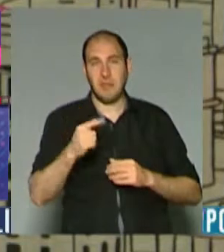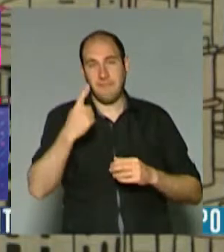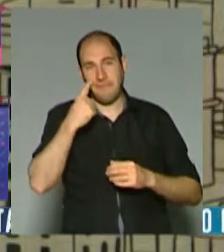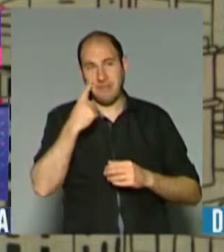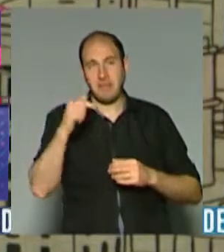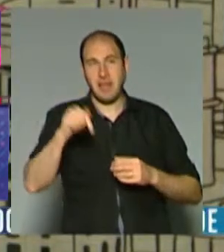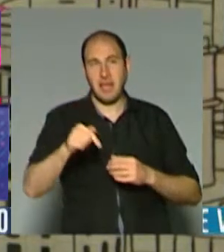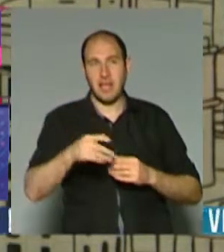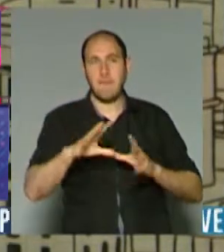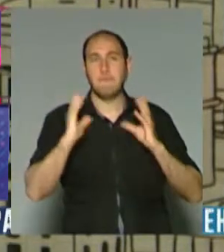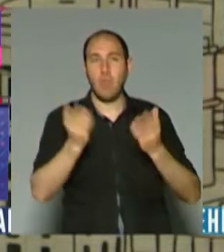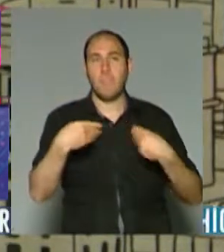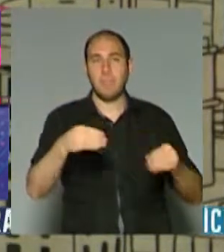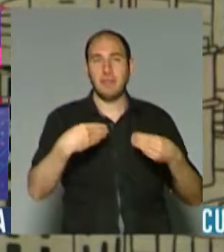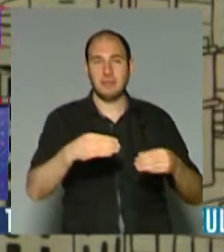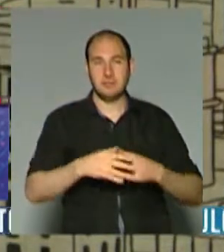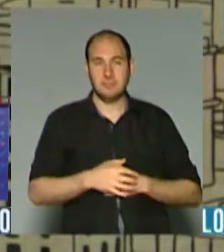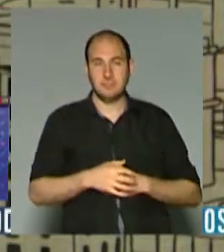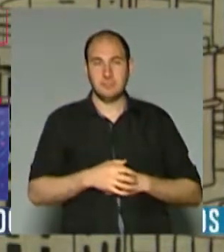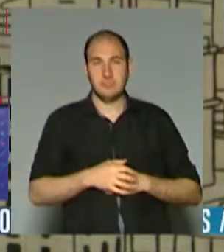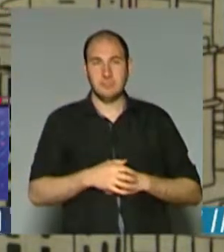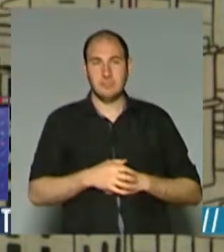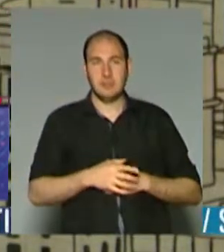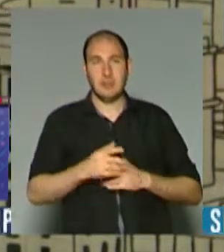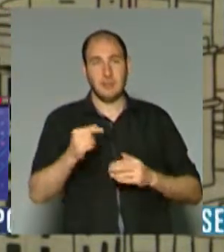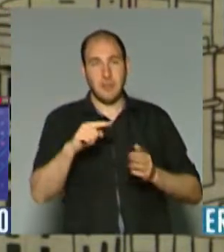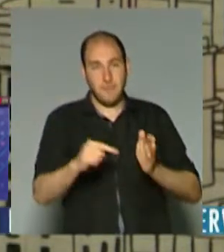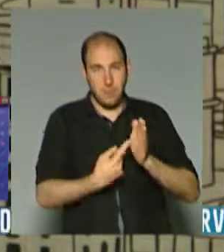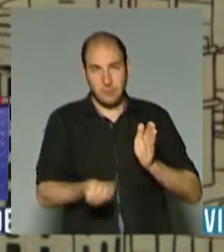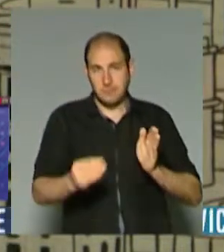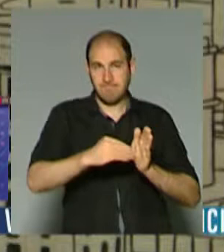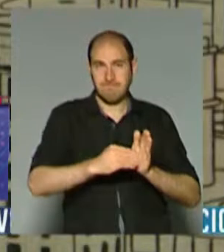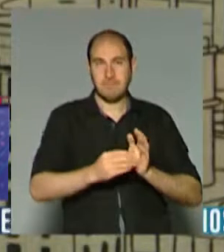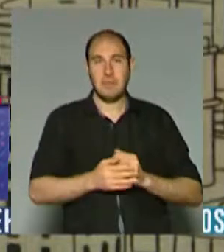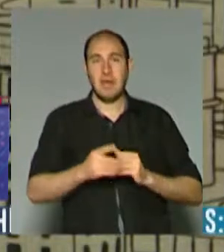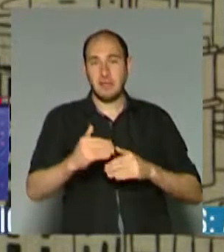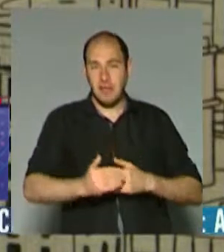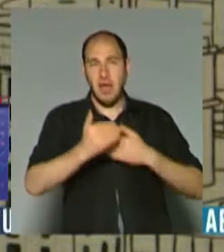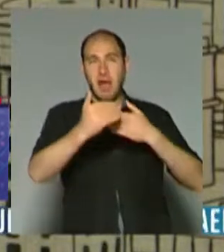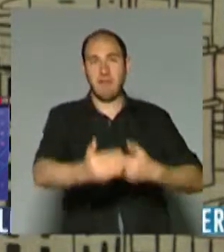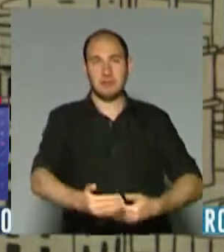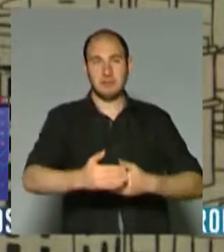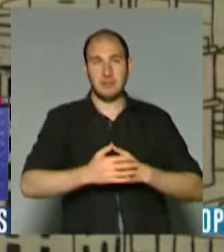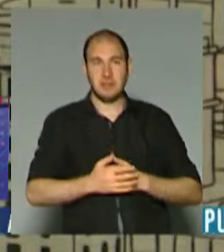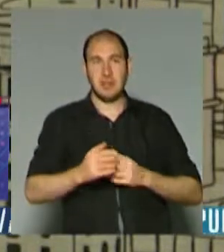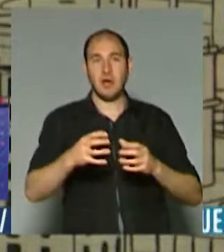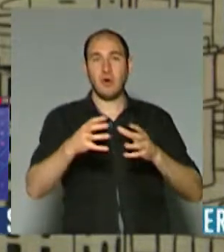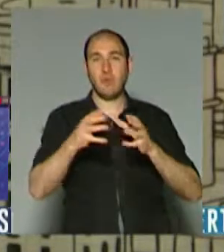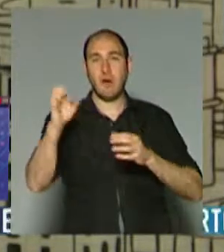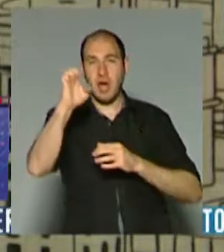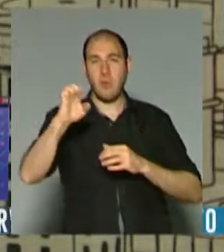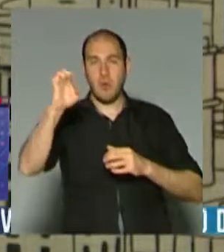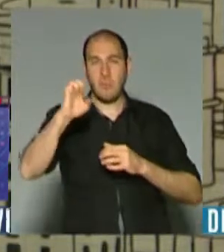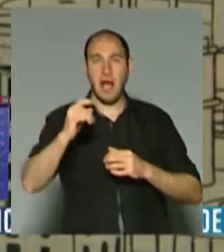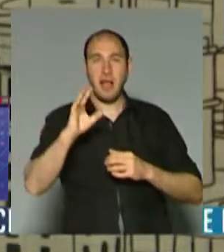vivir en este mundo de plásticos. Una salvedad también es que este gran paso que da la Comunidad